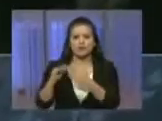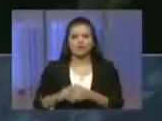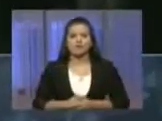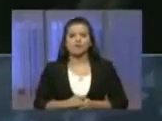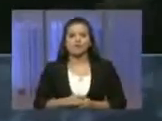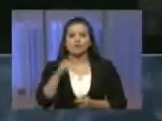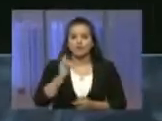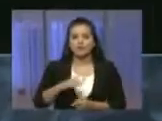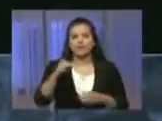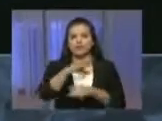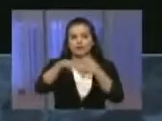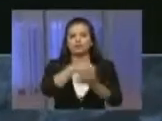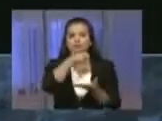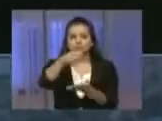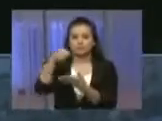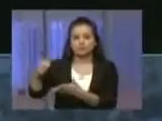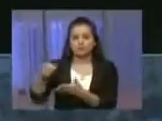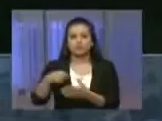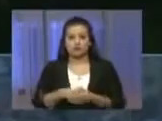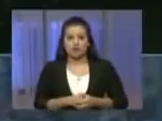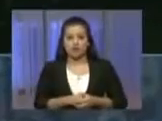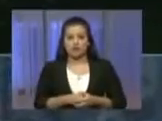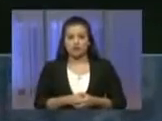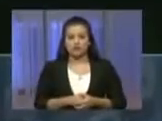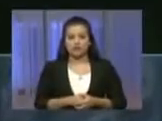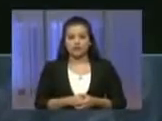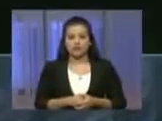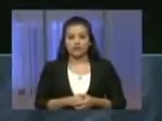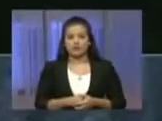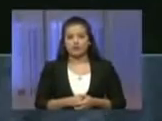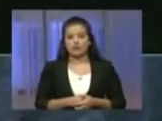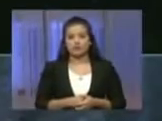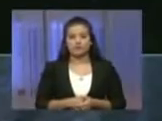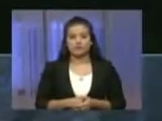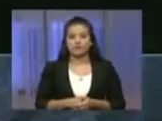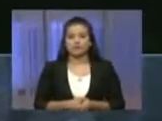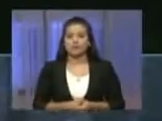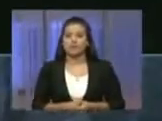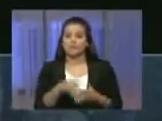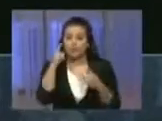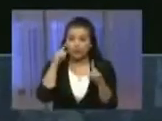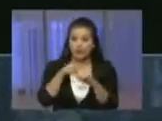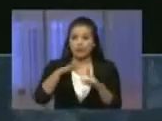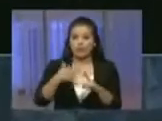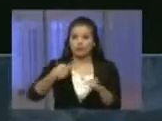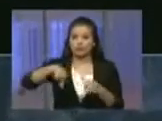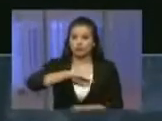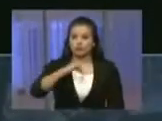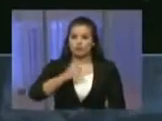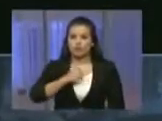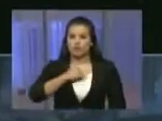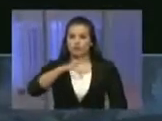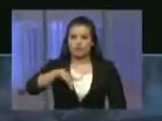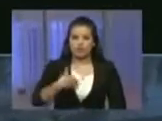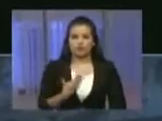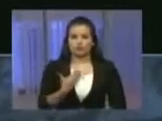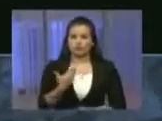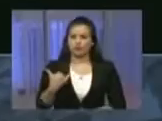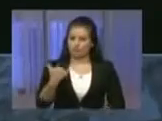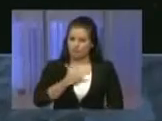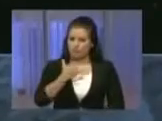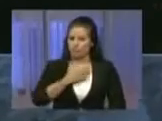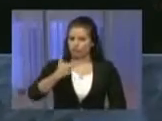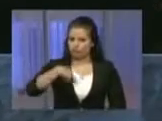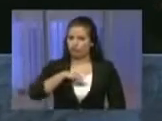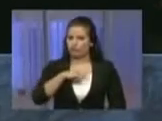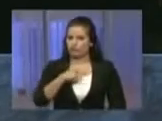Club a todos los movimientos sociales de base para que nosotros tomemos el modelo escuche